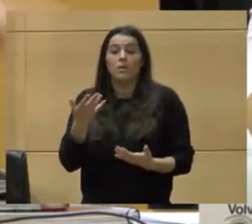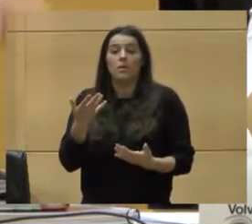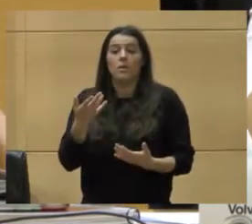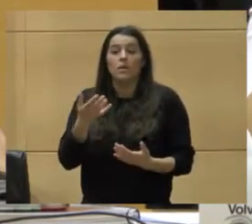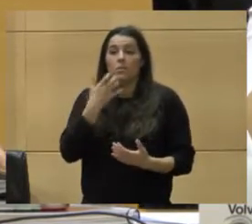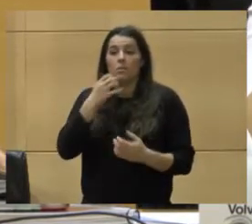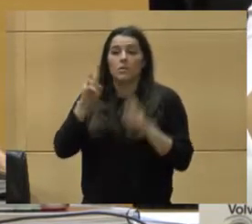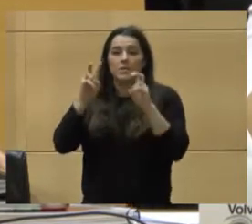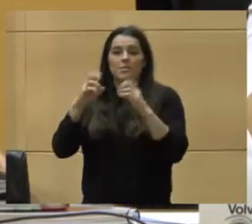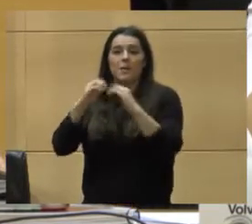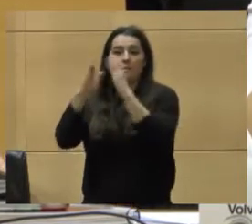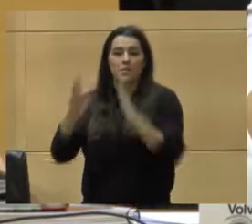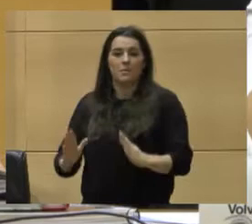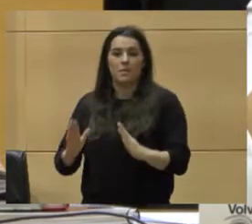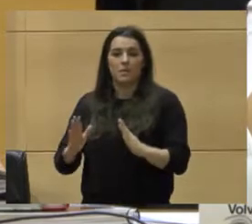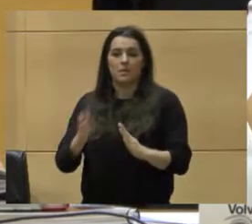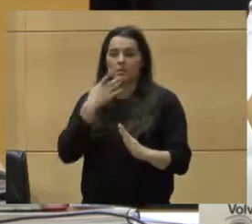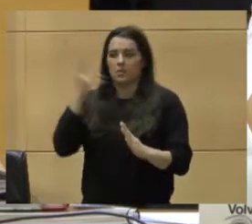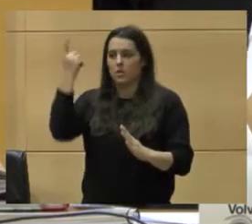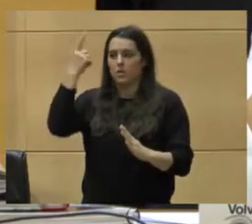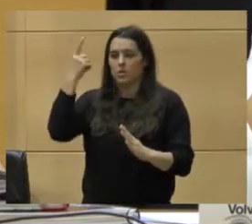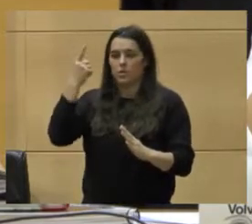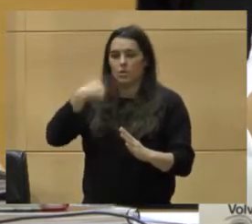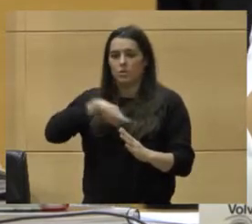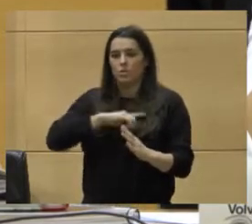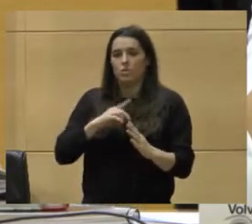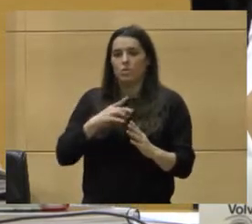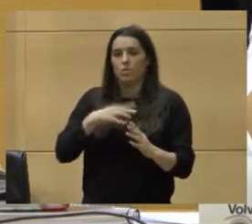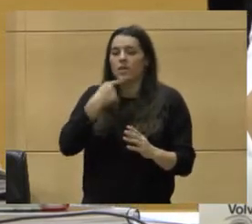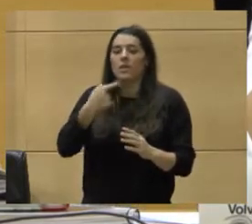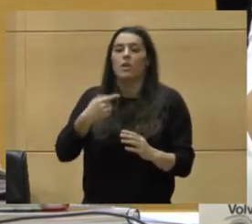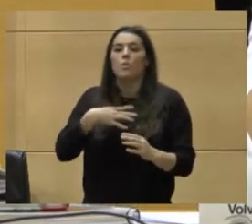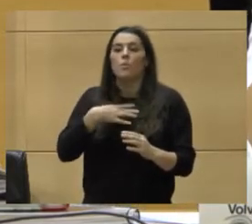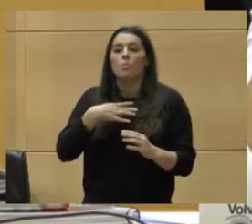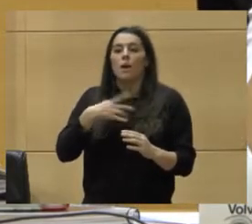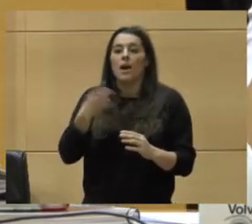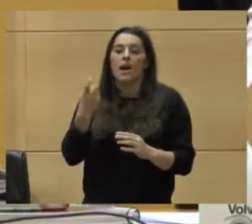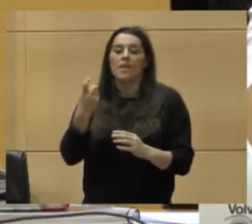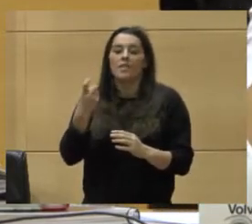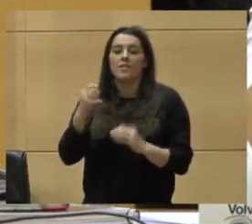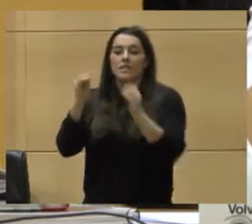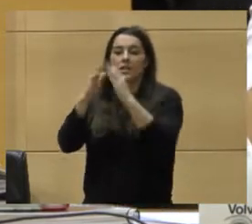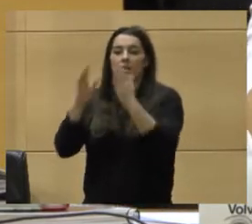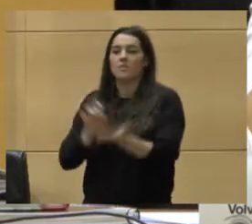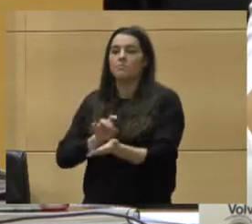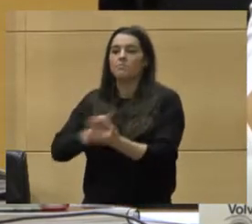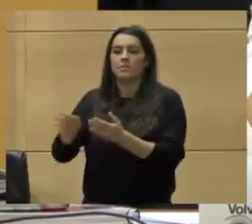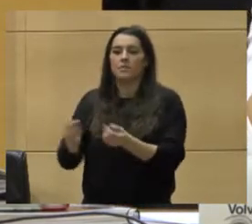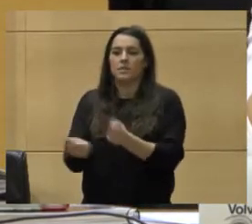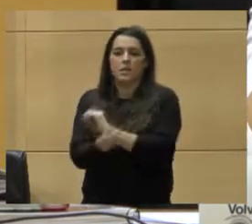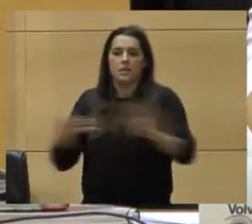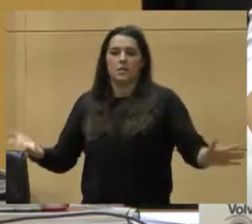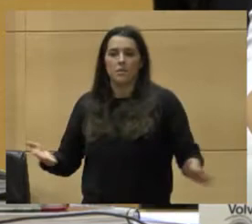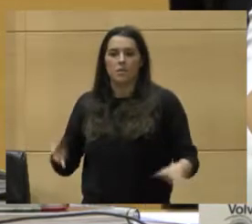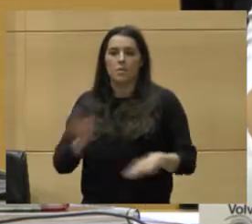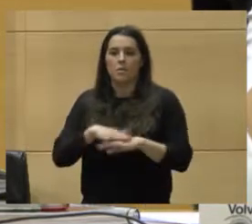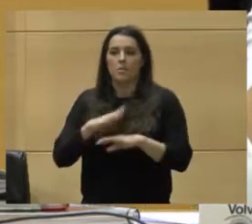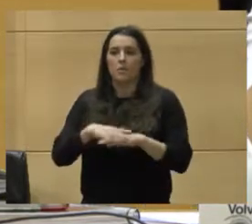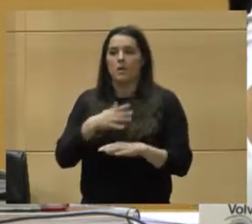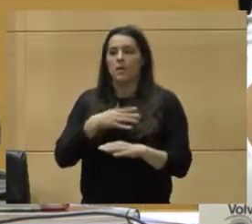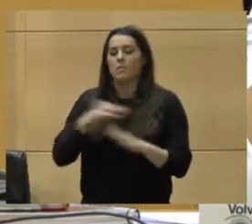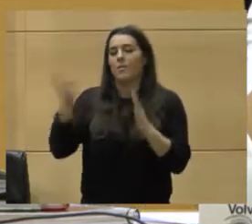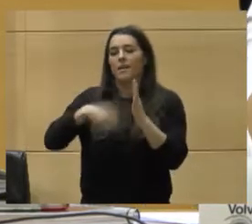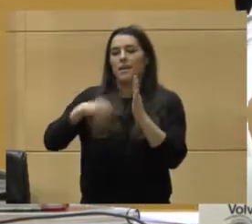momento en el que lo que se está planteando es que necesitamos agilizar y facilitar los desahucios para que la gente pueda acceder a la vivienda en alquiler